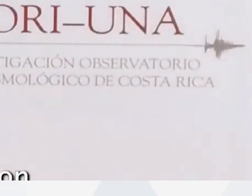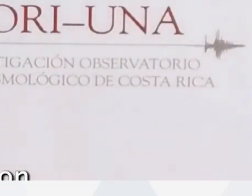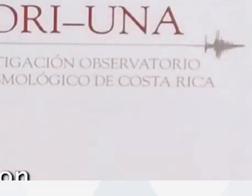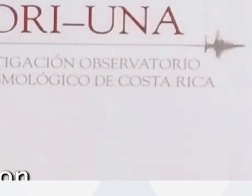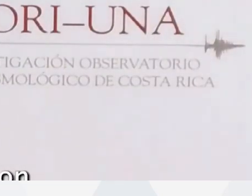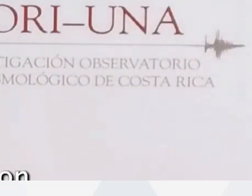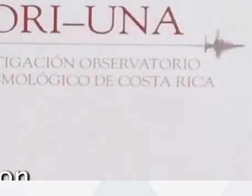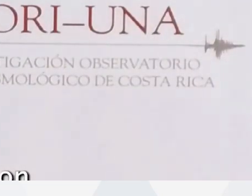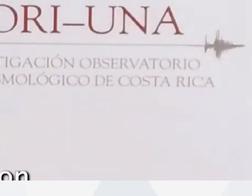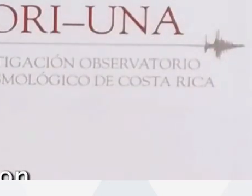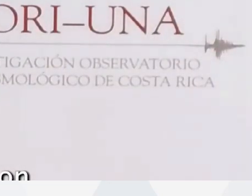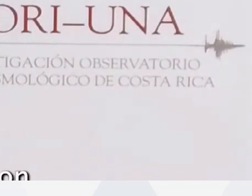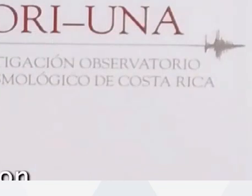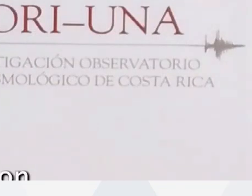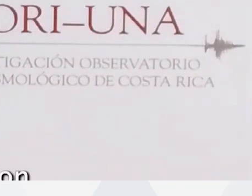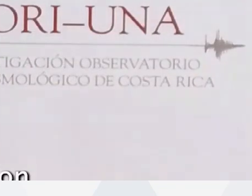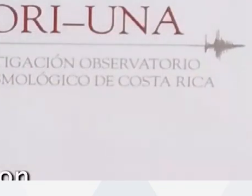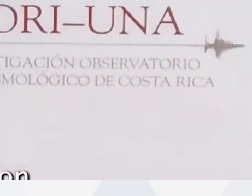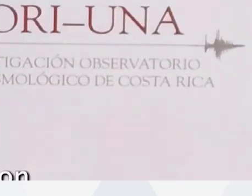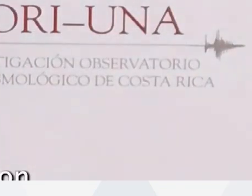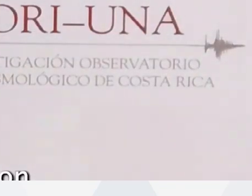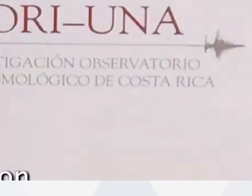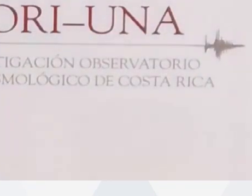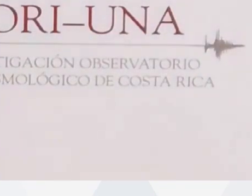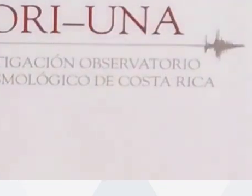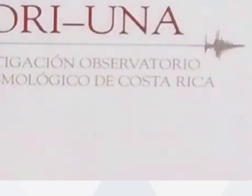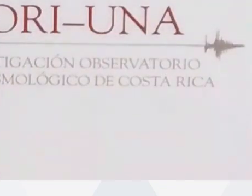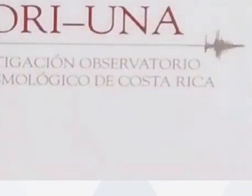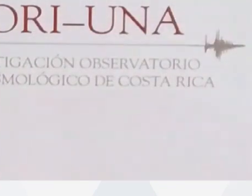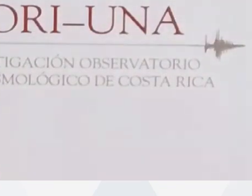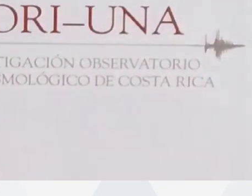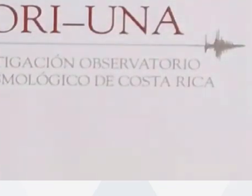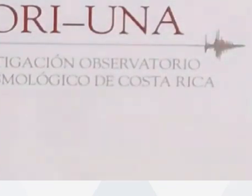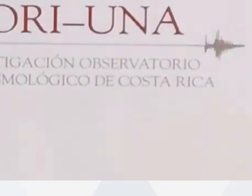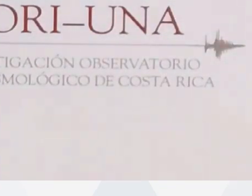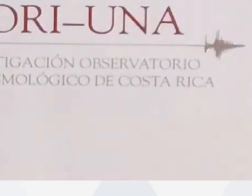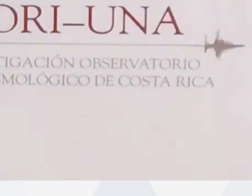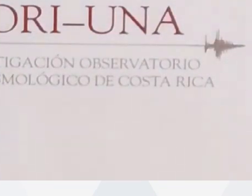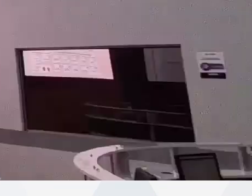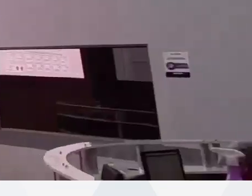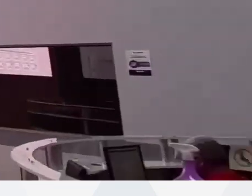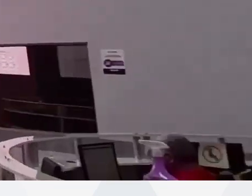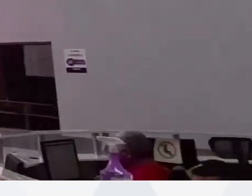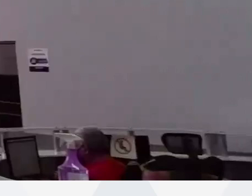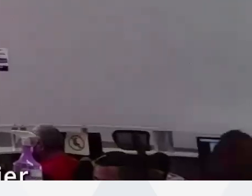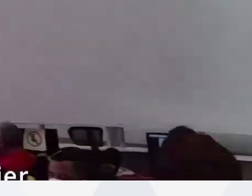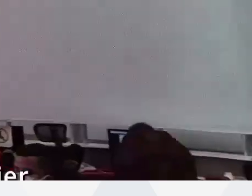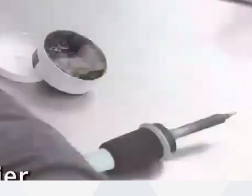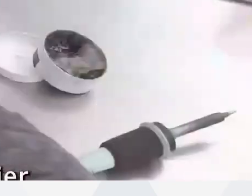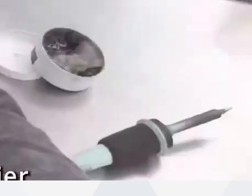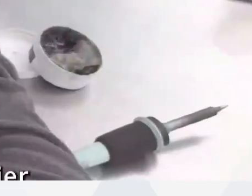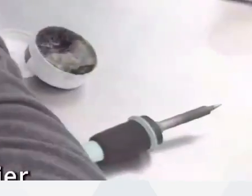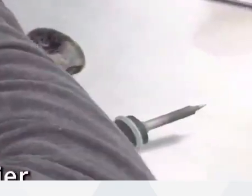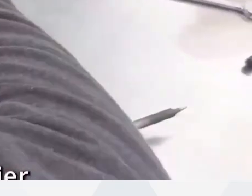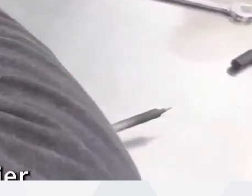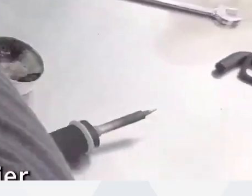instrumentación de gran calidad y durabilidad, como en una capacitación constante del personal encargado de las redes sismológicas.